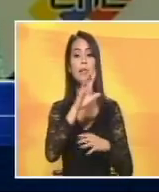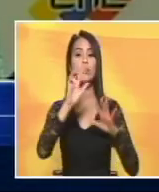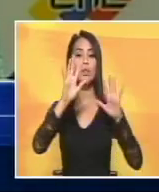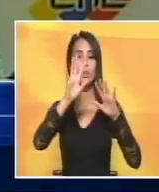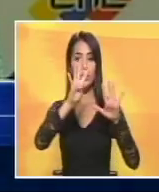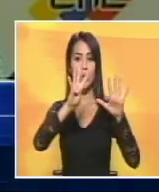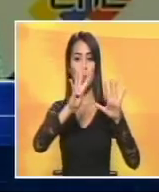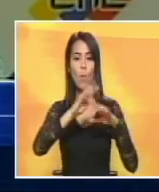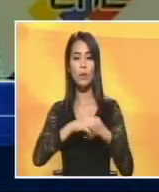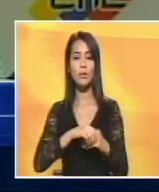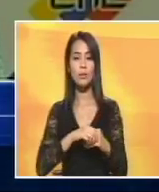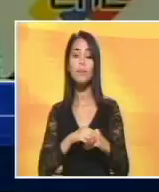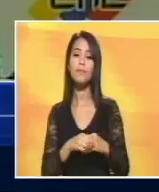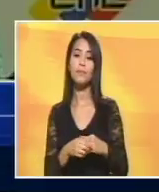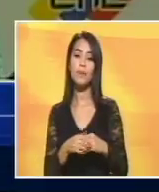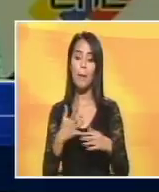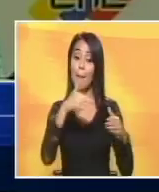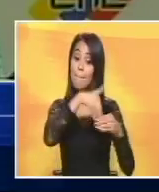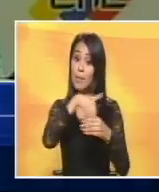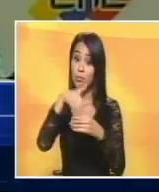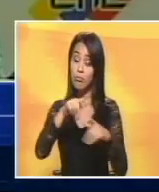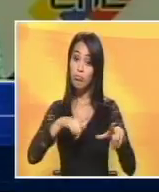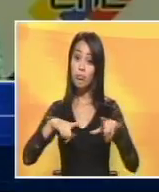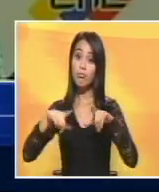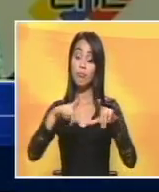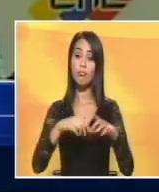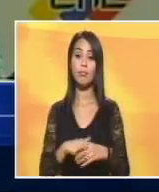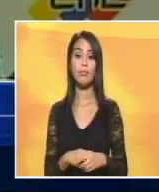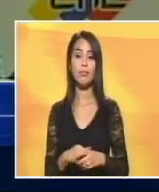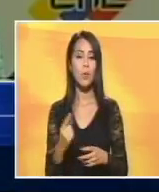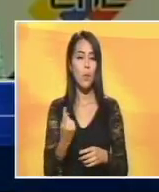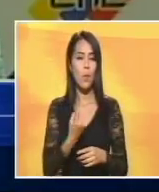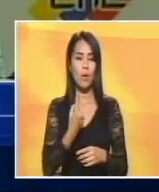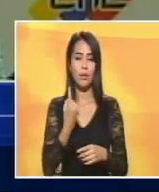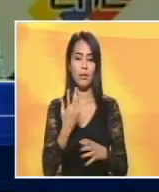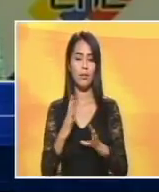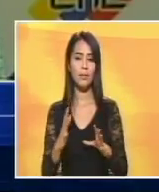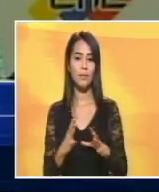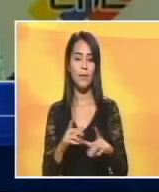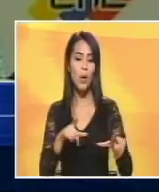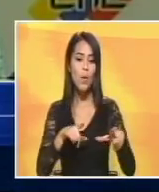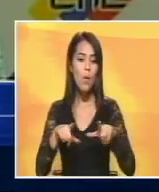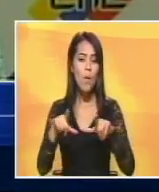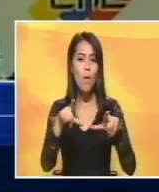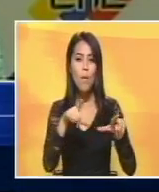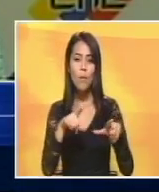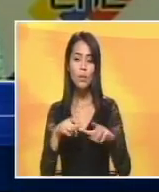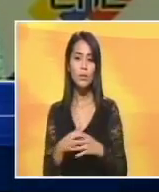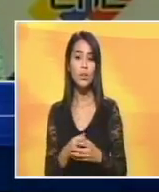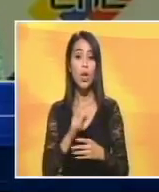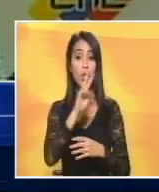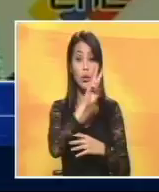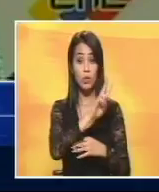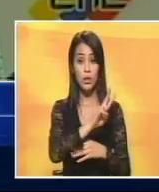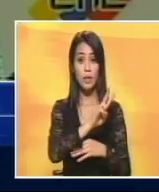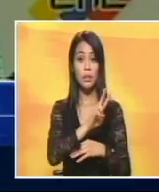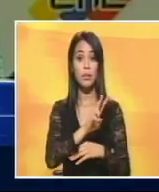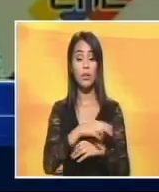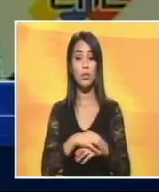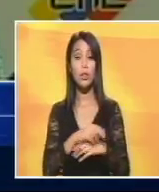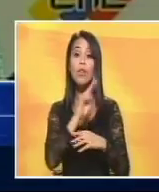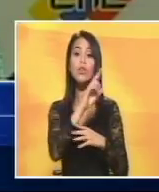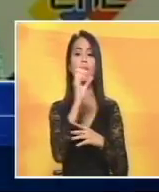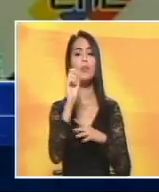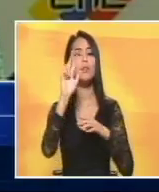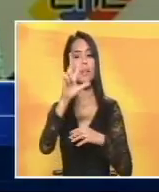13.559 centros de votación, de los cuales solo han sido reubicados 203 en